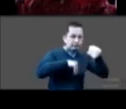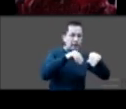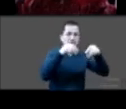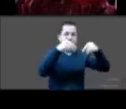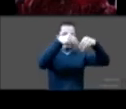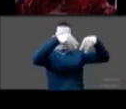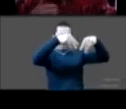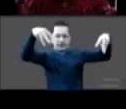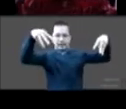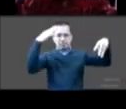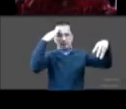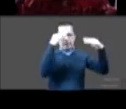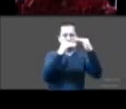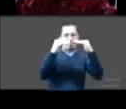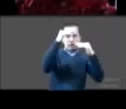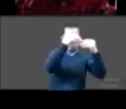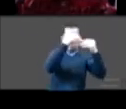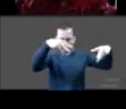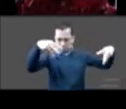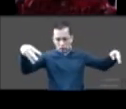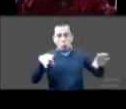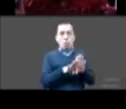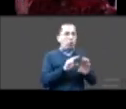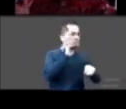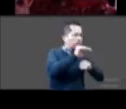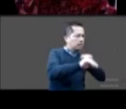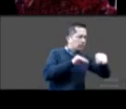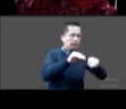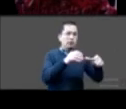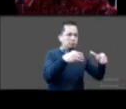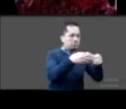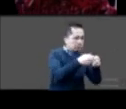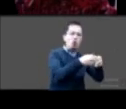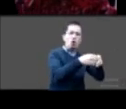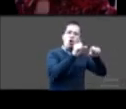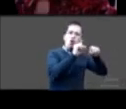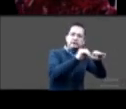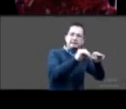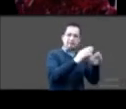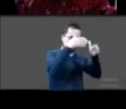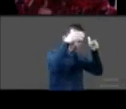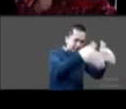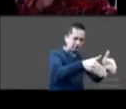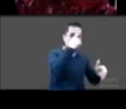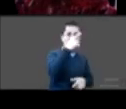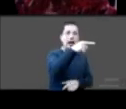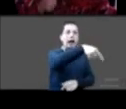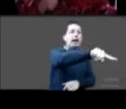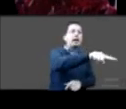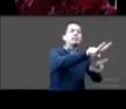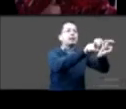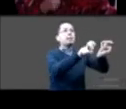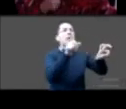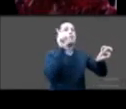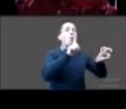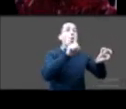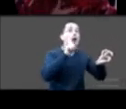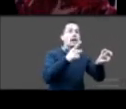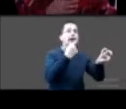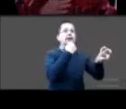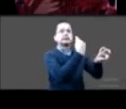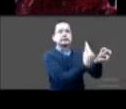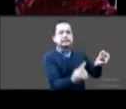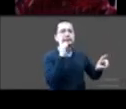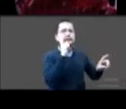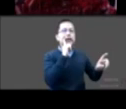competentes para atender los delitos que constituyan violencia contra mujeres, niñas, niños y adolescentes